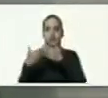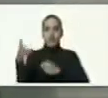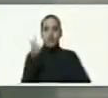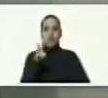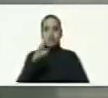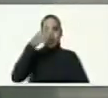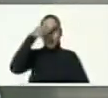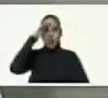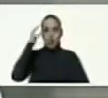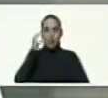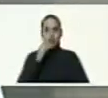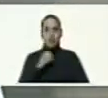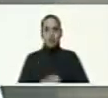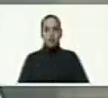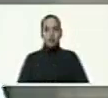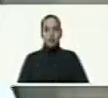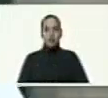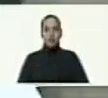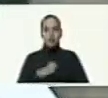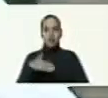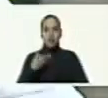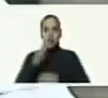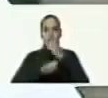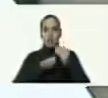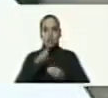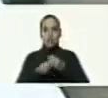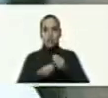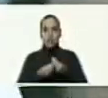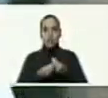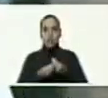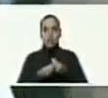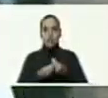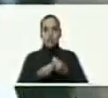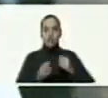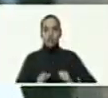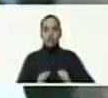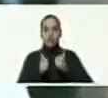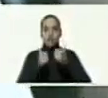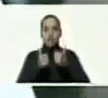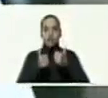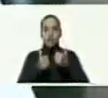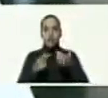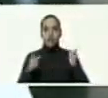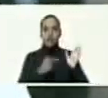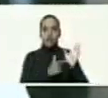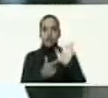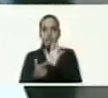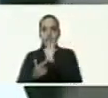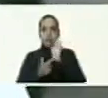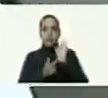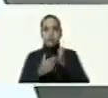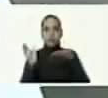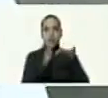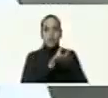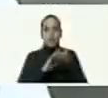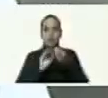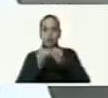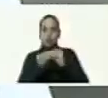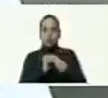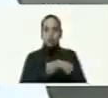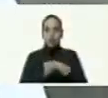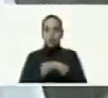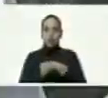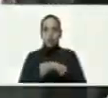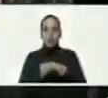Cuba, se puede lograr una floreciente exhibición de libros publicados por editoriales acá en